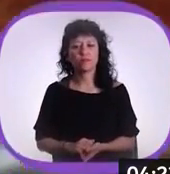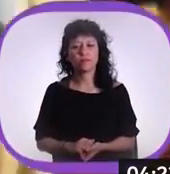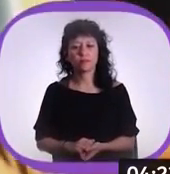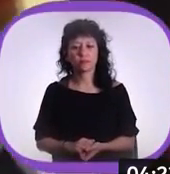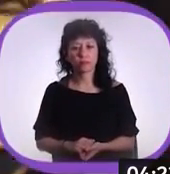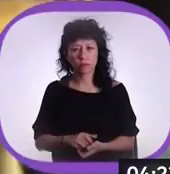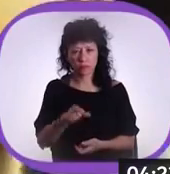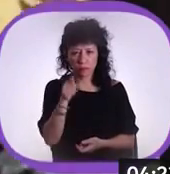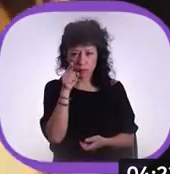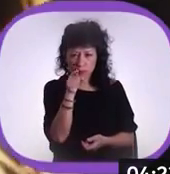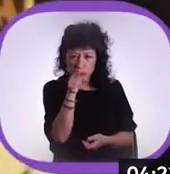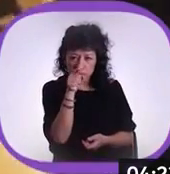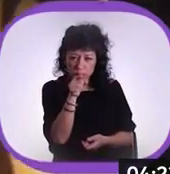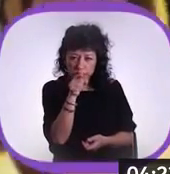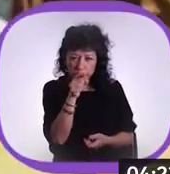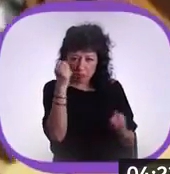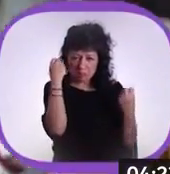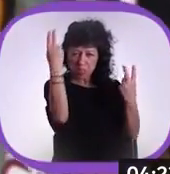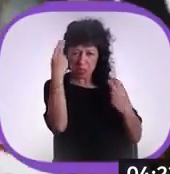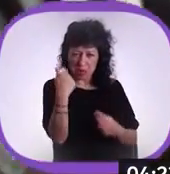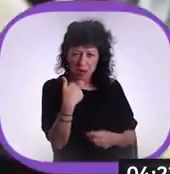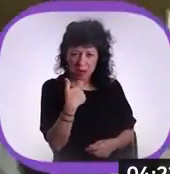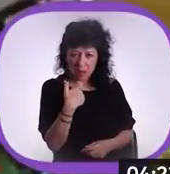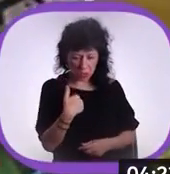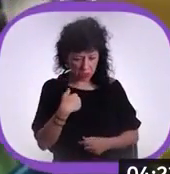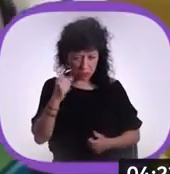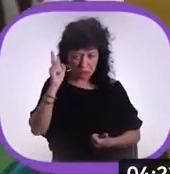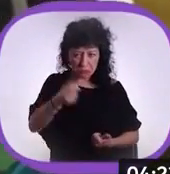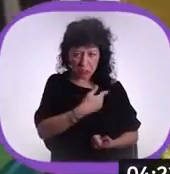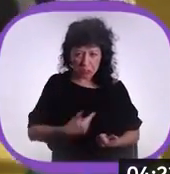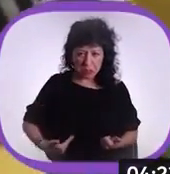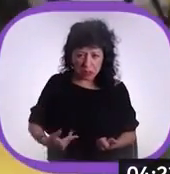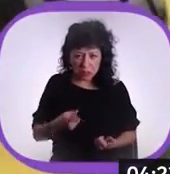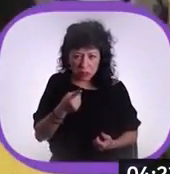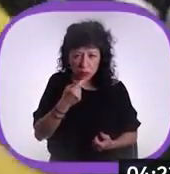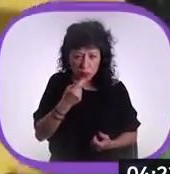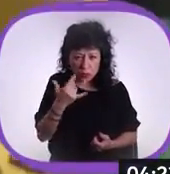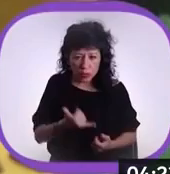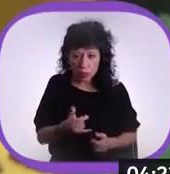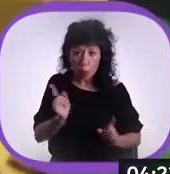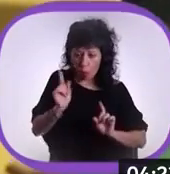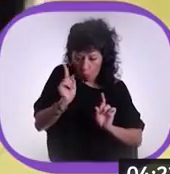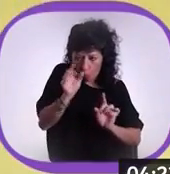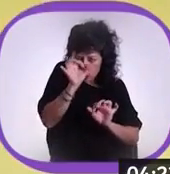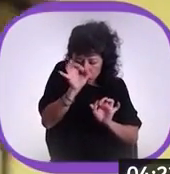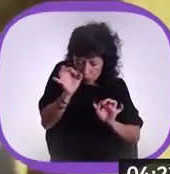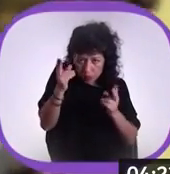¡Tú! ¿Te atreves a cuestionar mi liderazgo? Jamás, Capitán